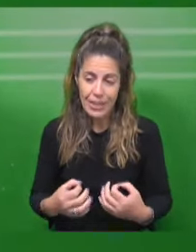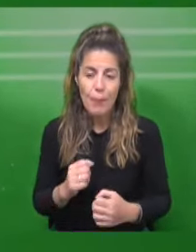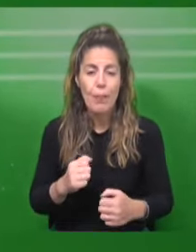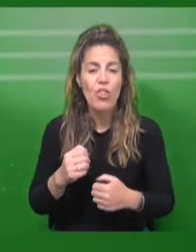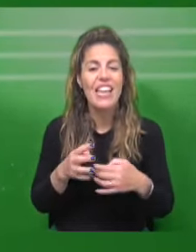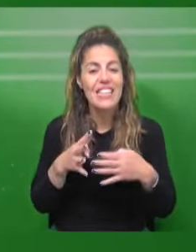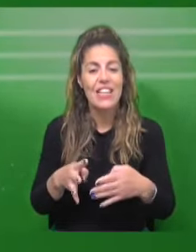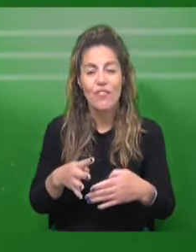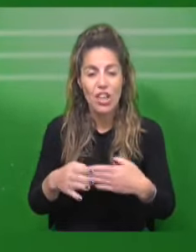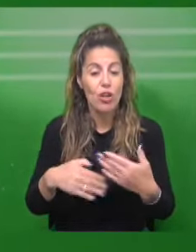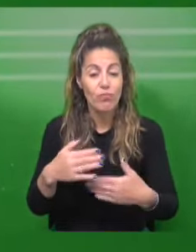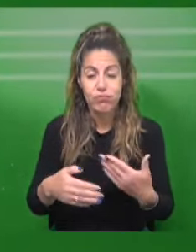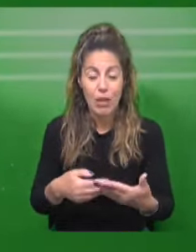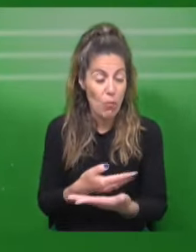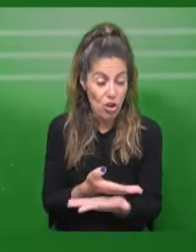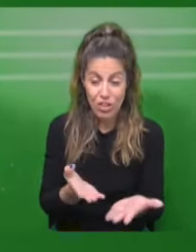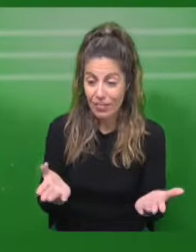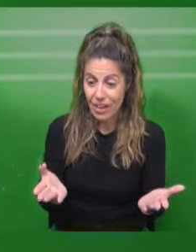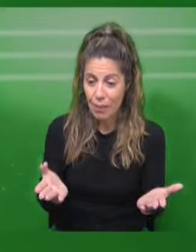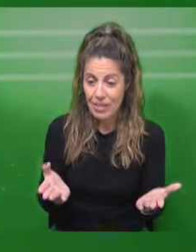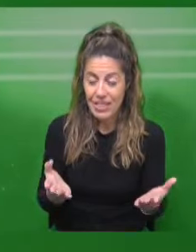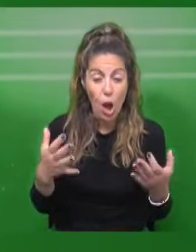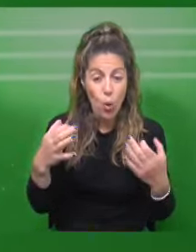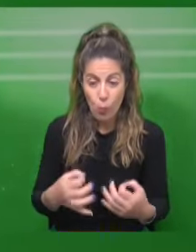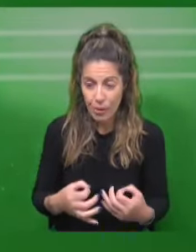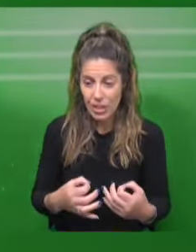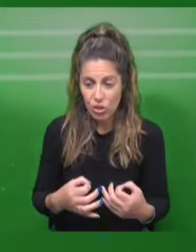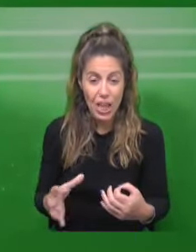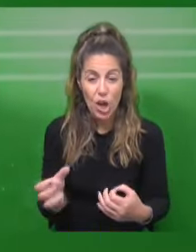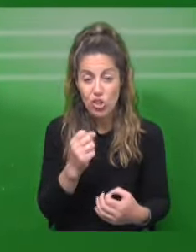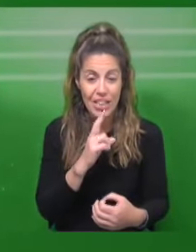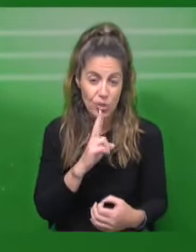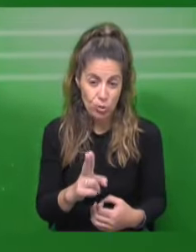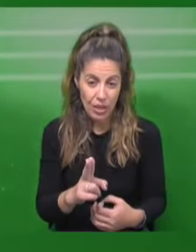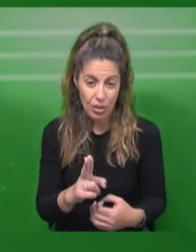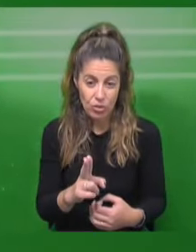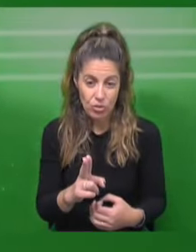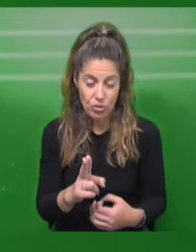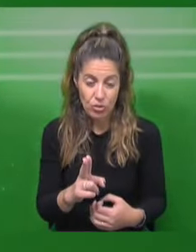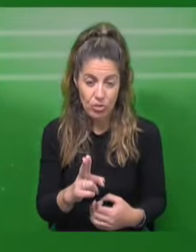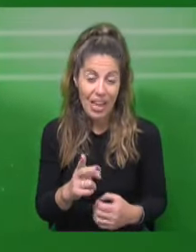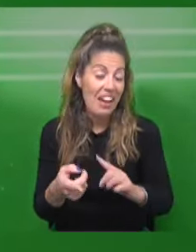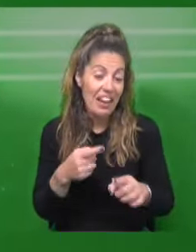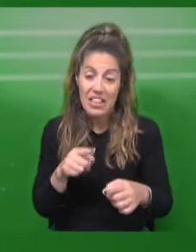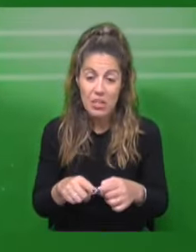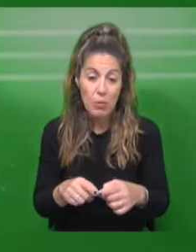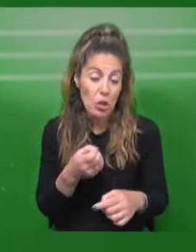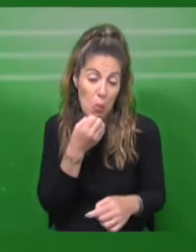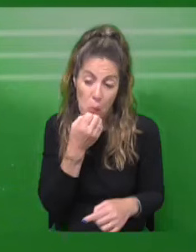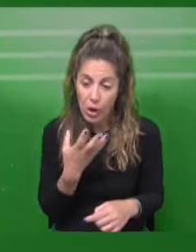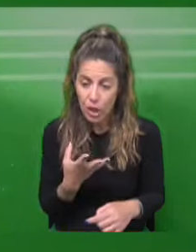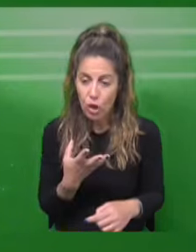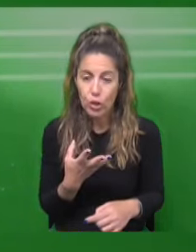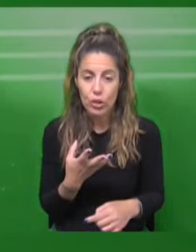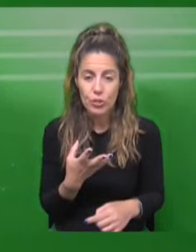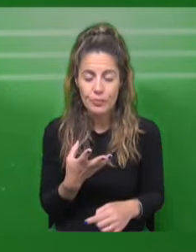desafiando no este ponerlos arriba a la mesa cumplirlos y conseguir resultados el relacionamiento es muy bueno